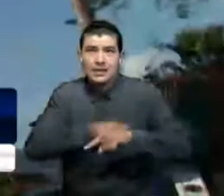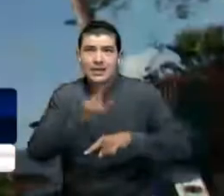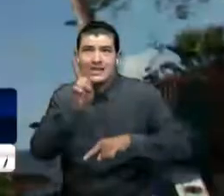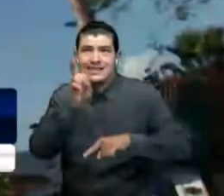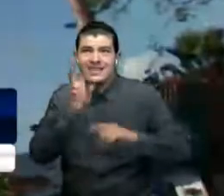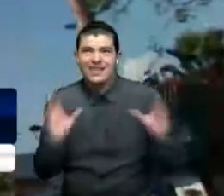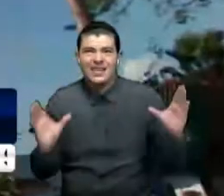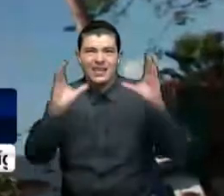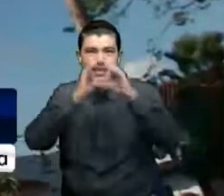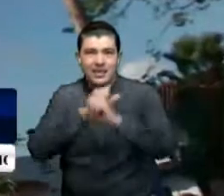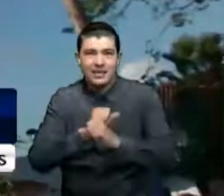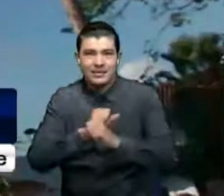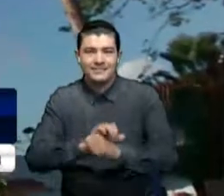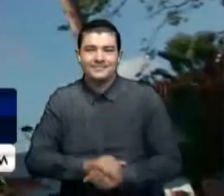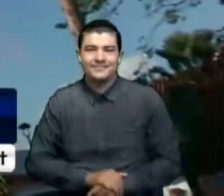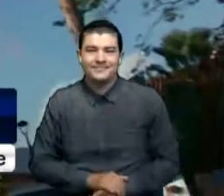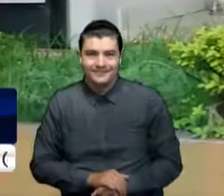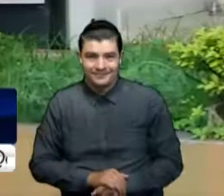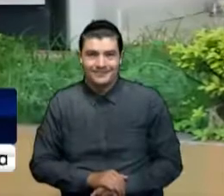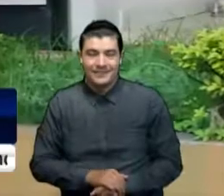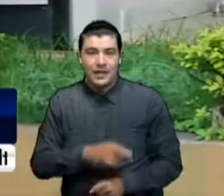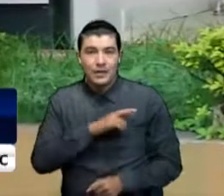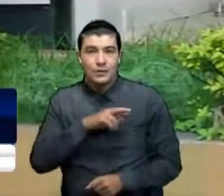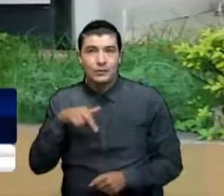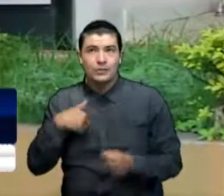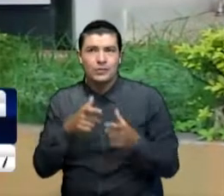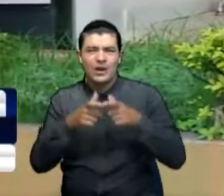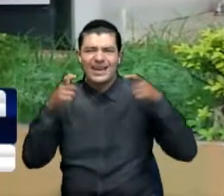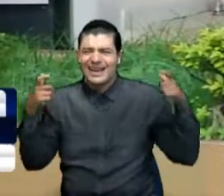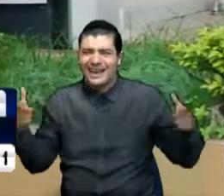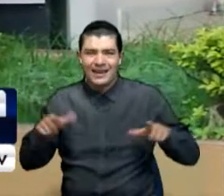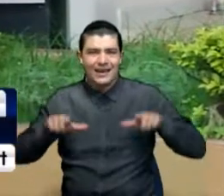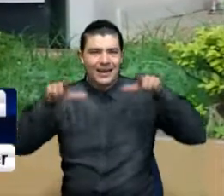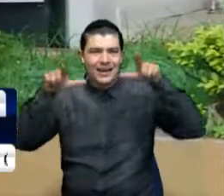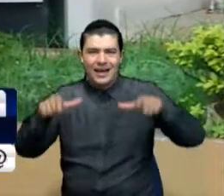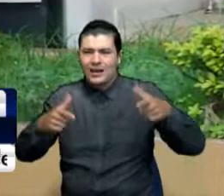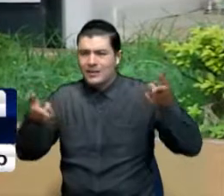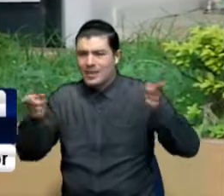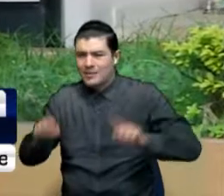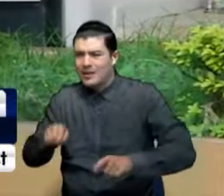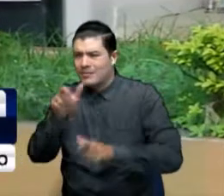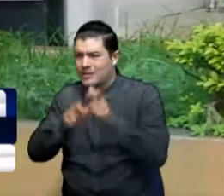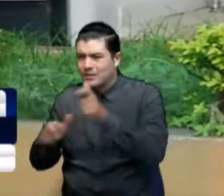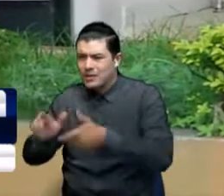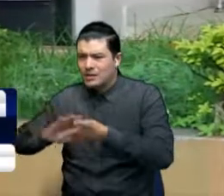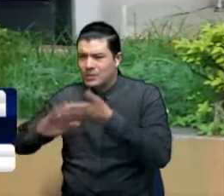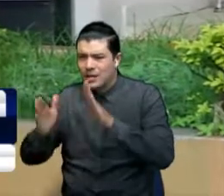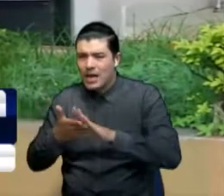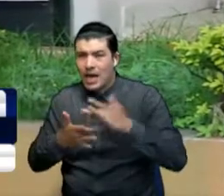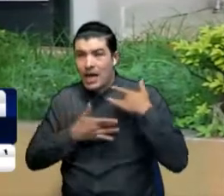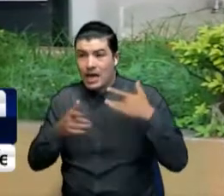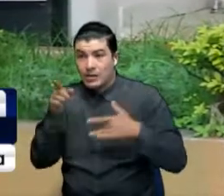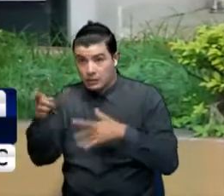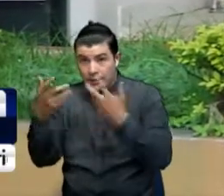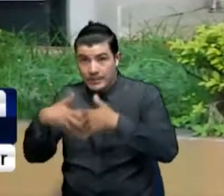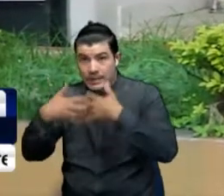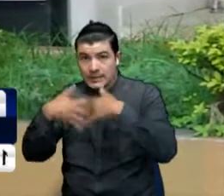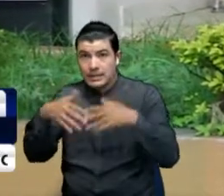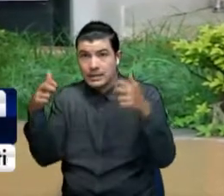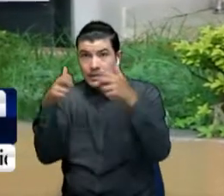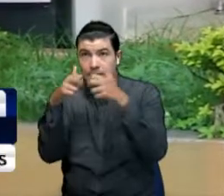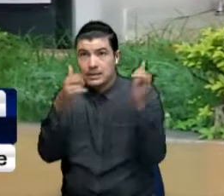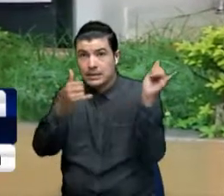noche. Vamos a tener el gran regalo, la gran donación por parte de la electrificadora de Santander, que es el